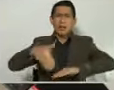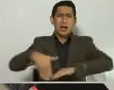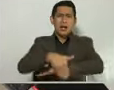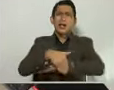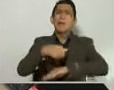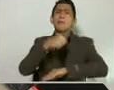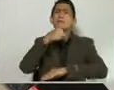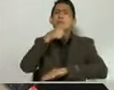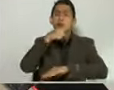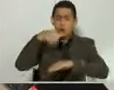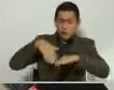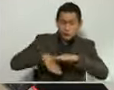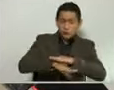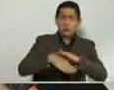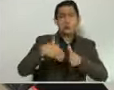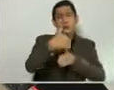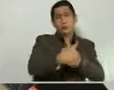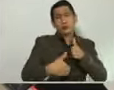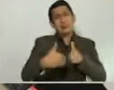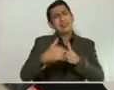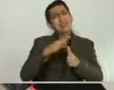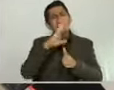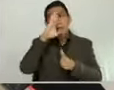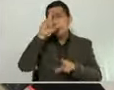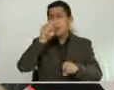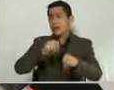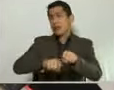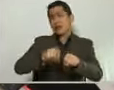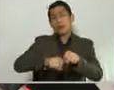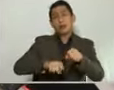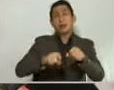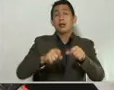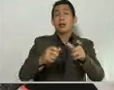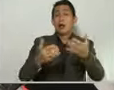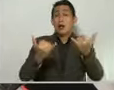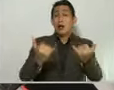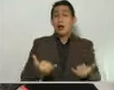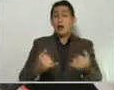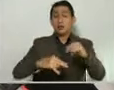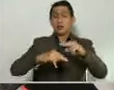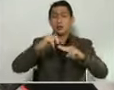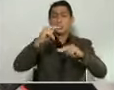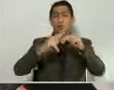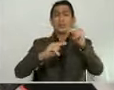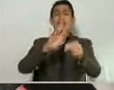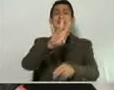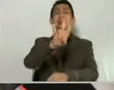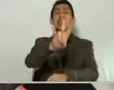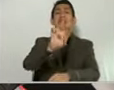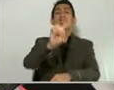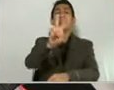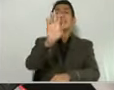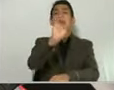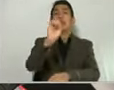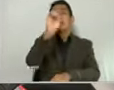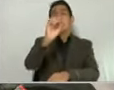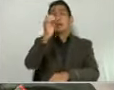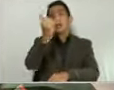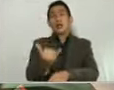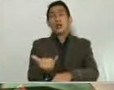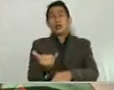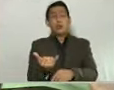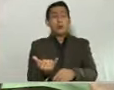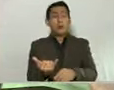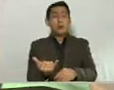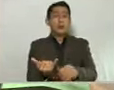ahí 600 metros de ducto cajón y el avance de la obra es 72% aproximadamente al momento. Se viene el invierno, entonces. Se